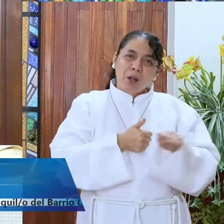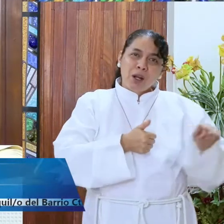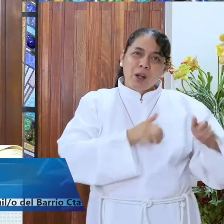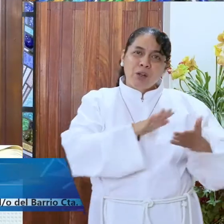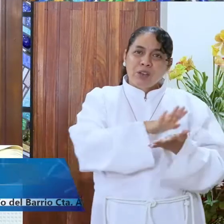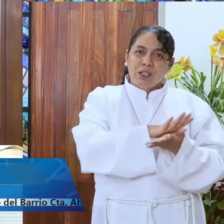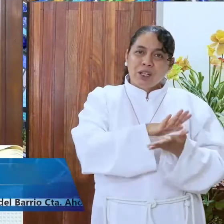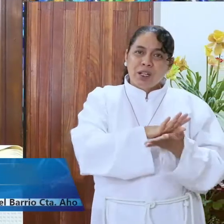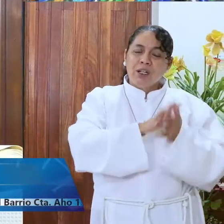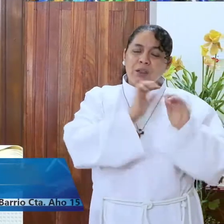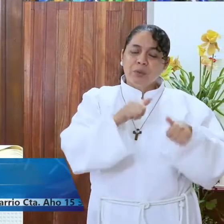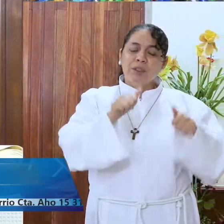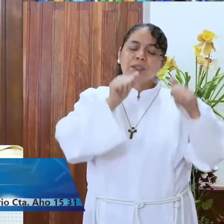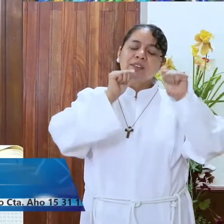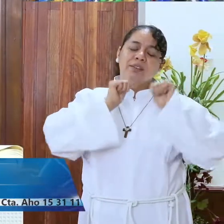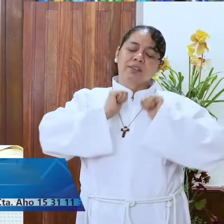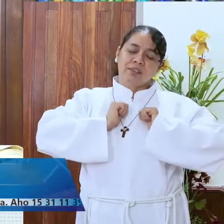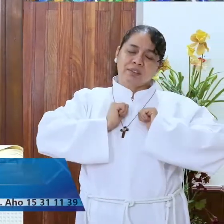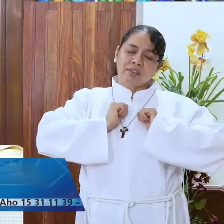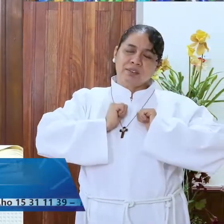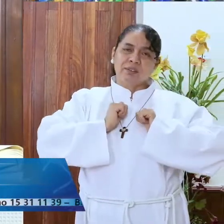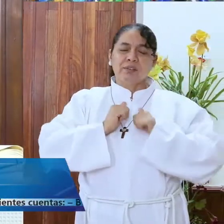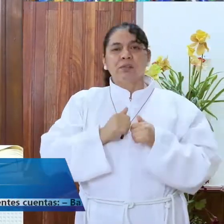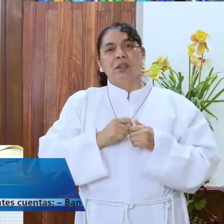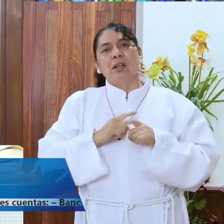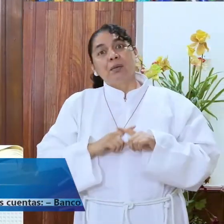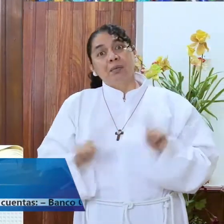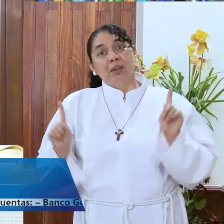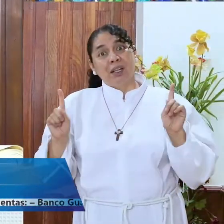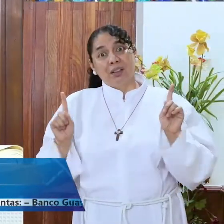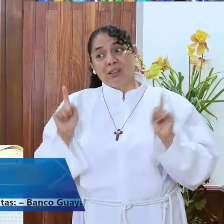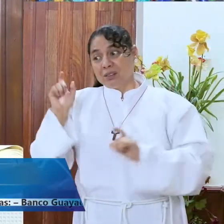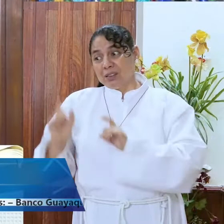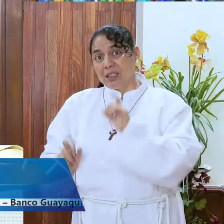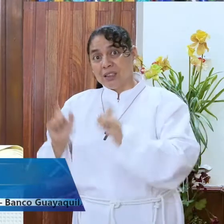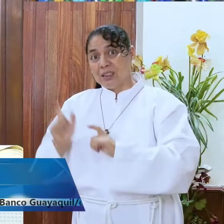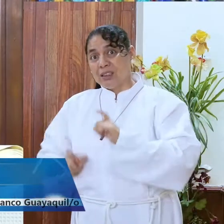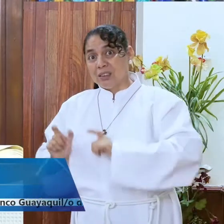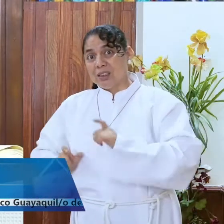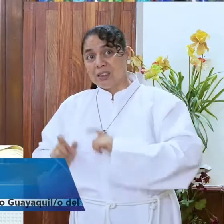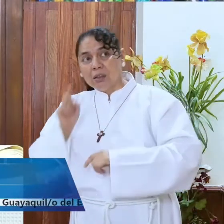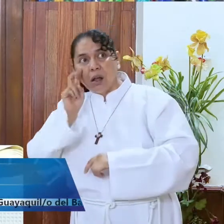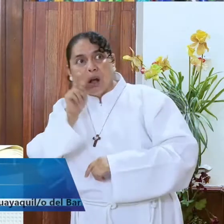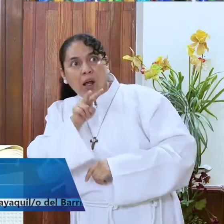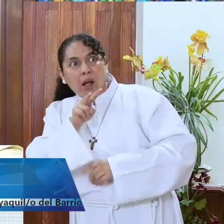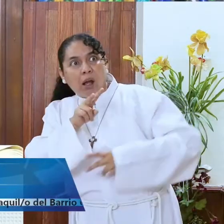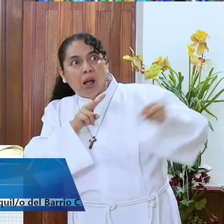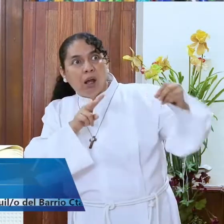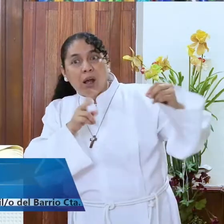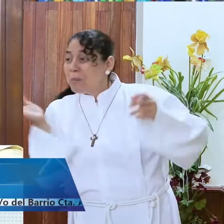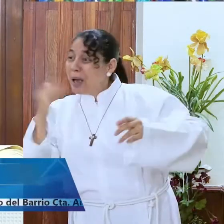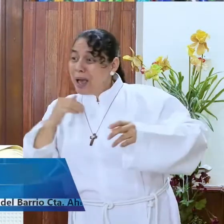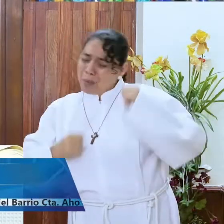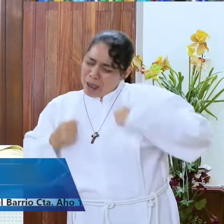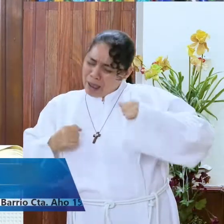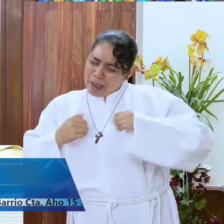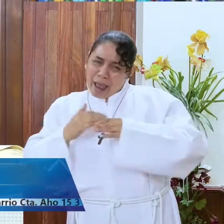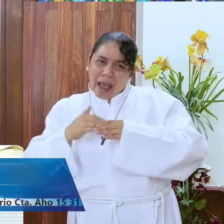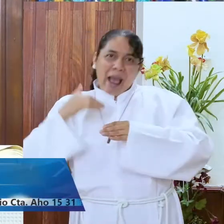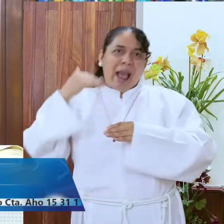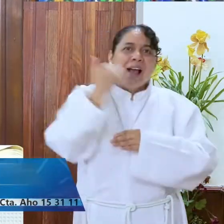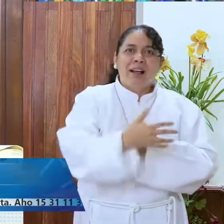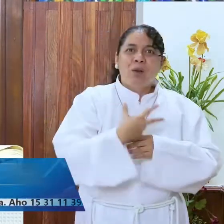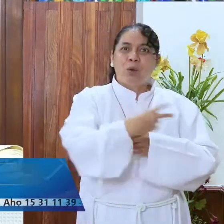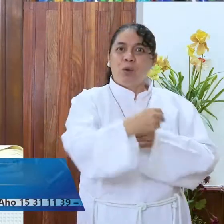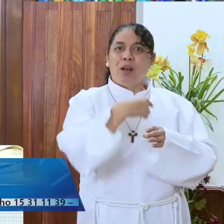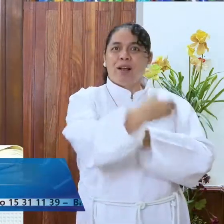para descansar pero la gente los va a partir y se les adelanta de tal manera que cuando